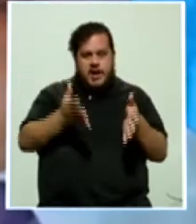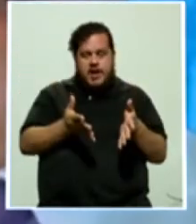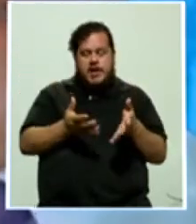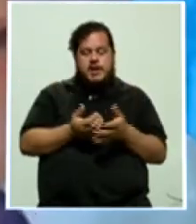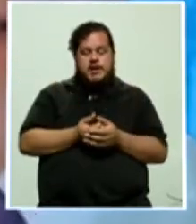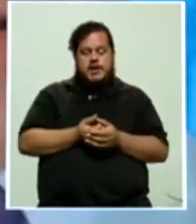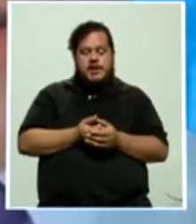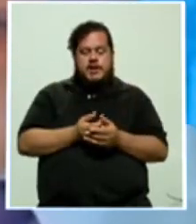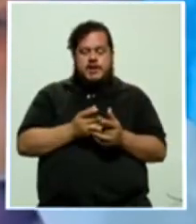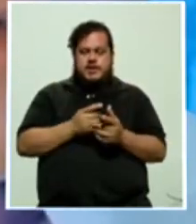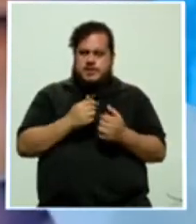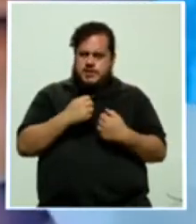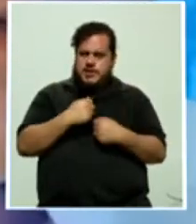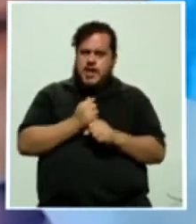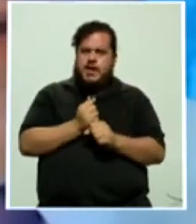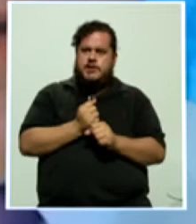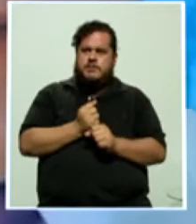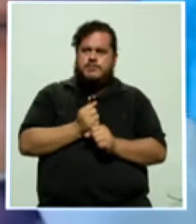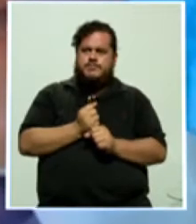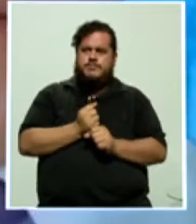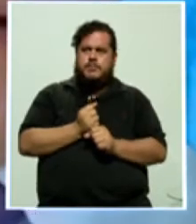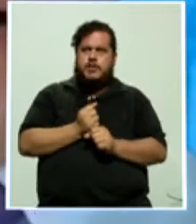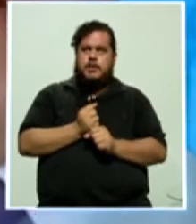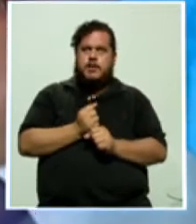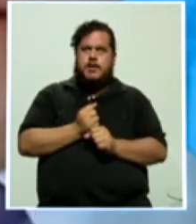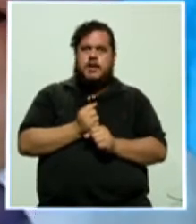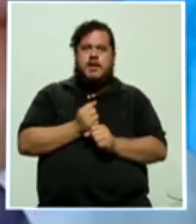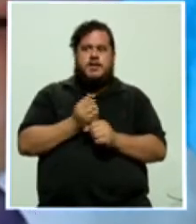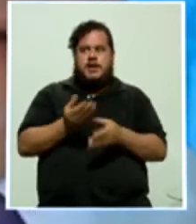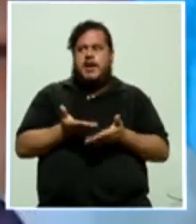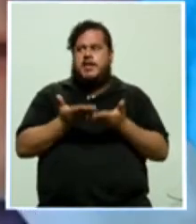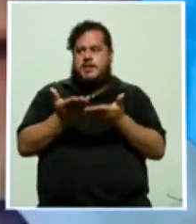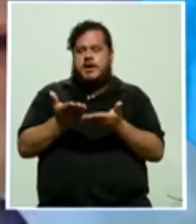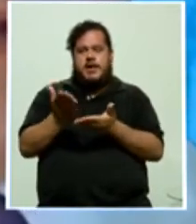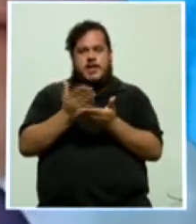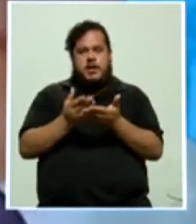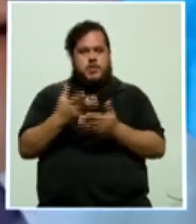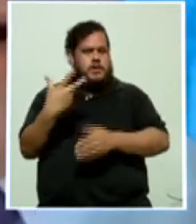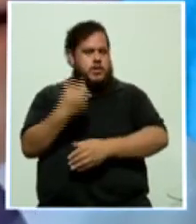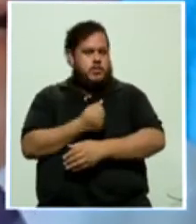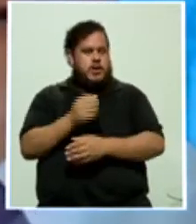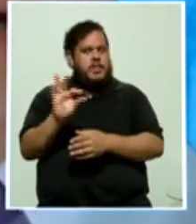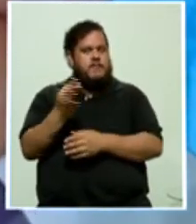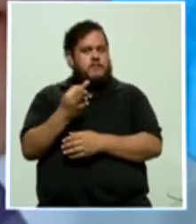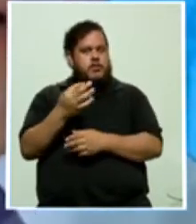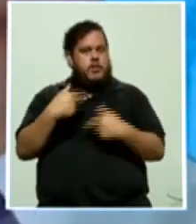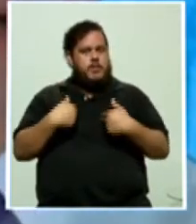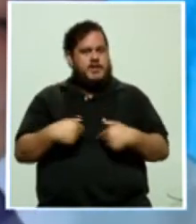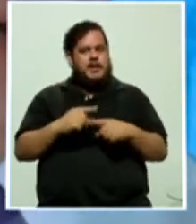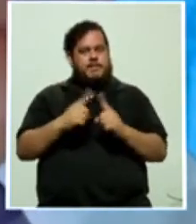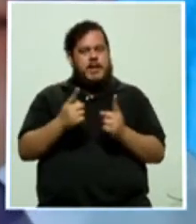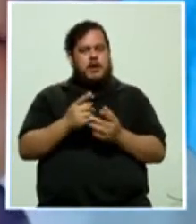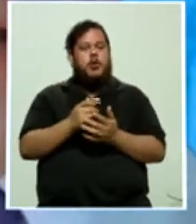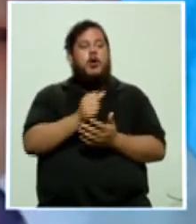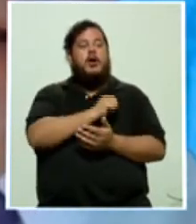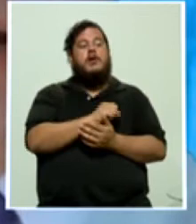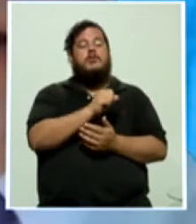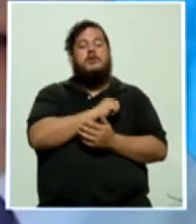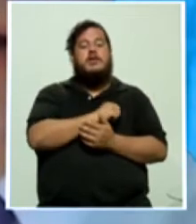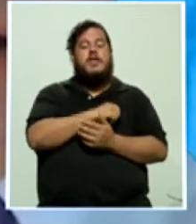bueno, se han hecho sí entrega de algunas vacunas en forma humanitaria, pero bueno, la autoridad palestina es